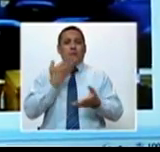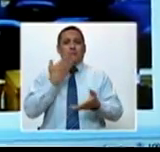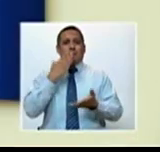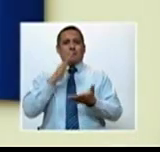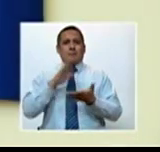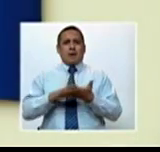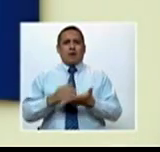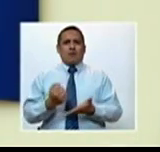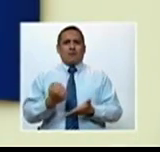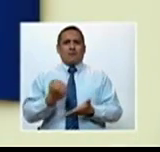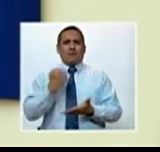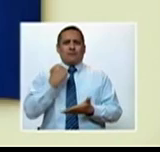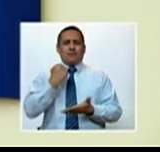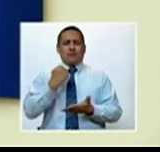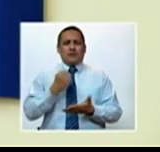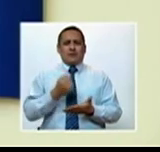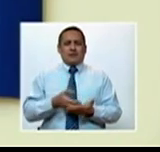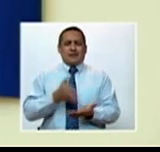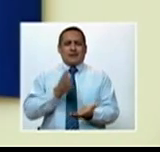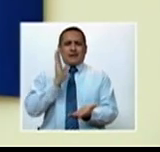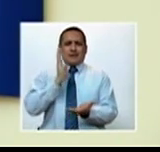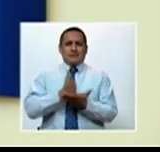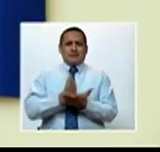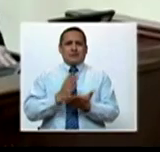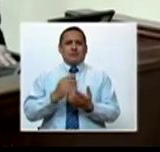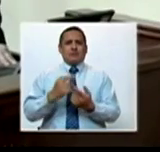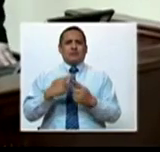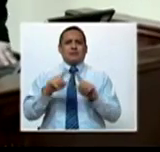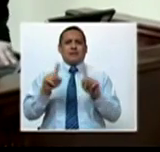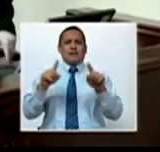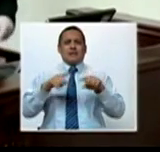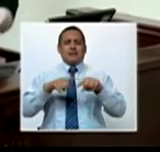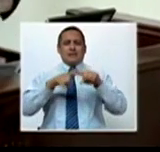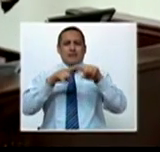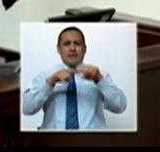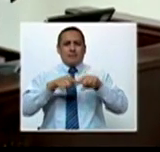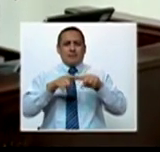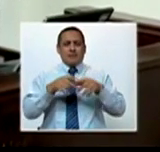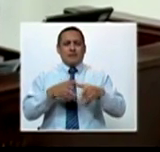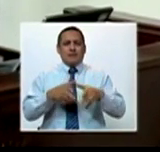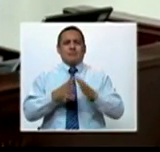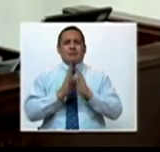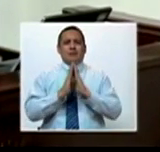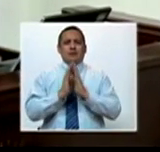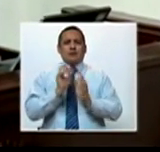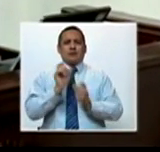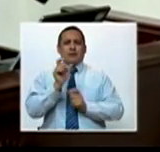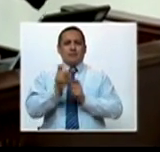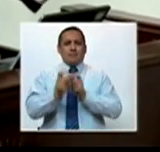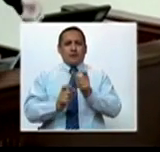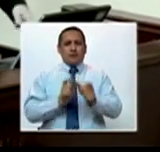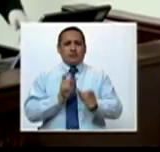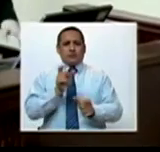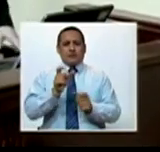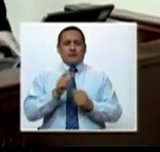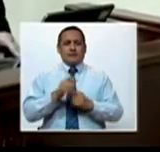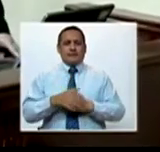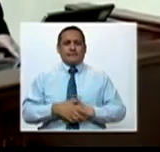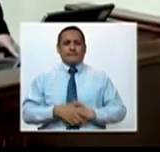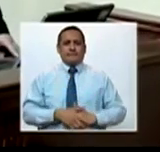la resolución, siempre sujeto a las peticiones de las partes.